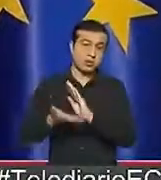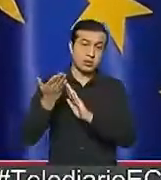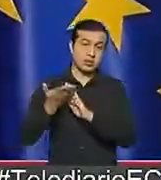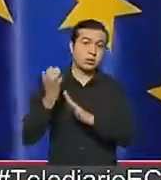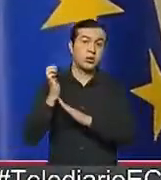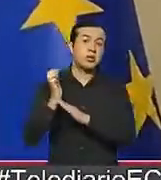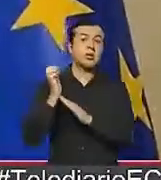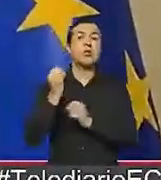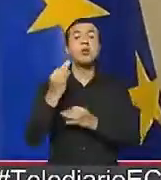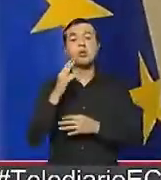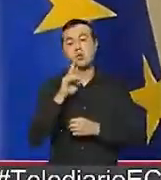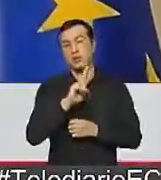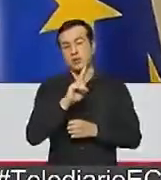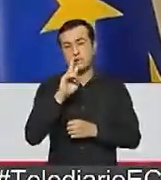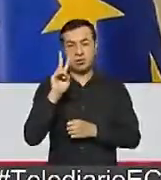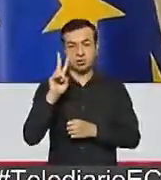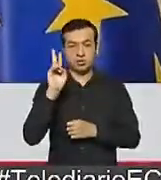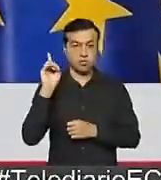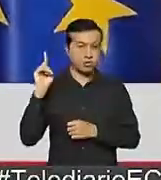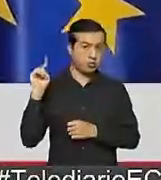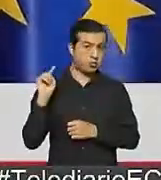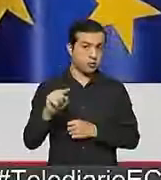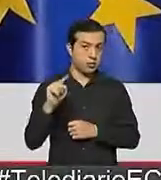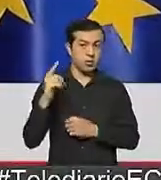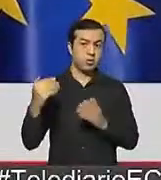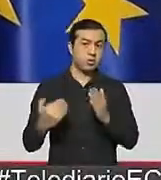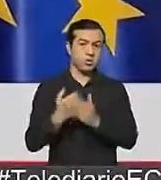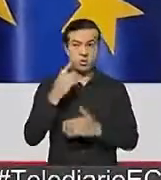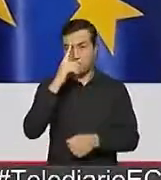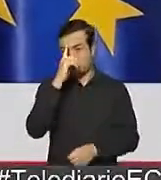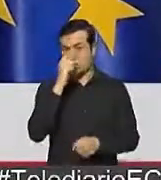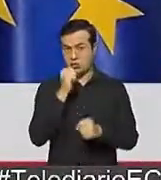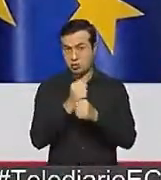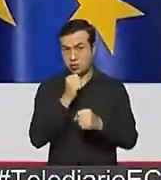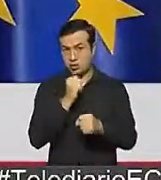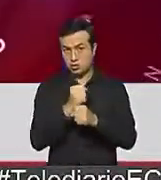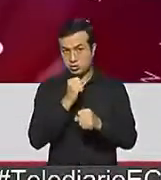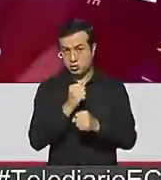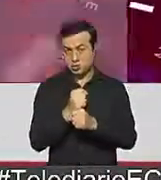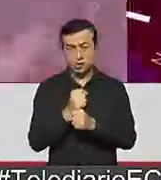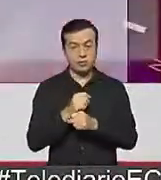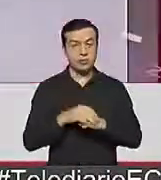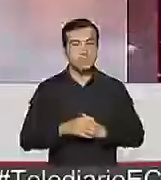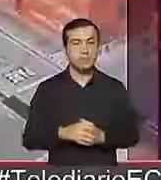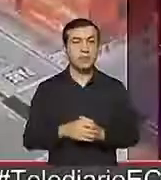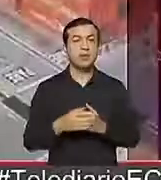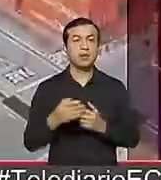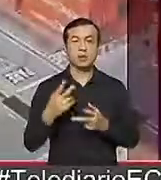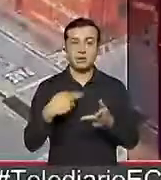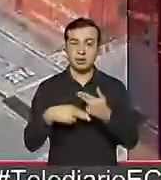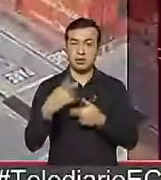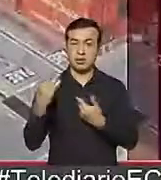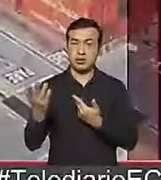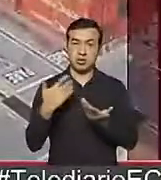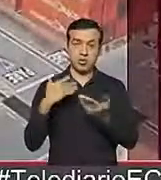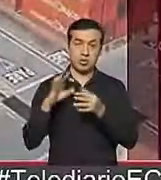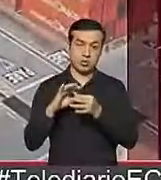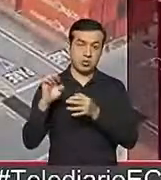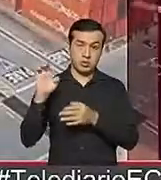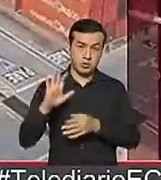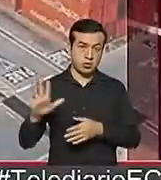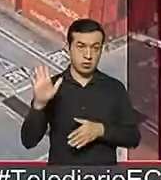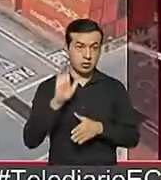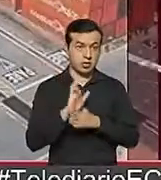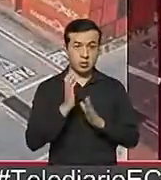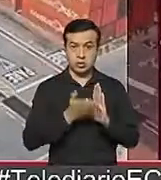generó 22.000 plazas de trabajo, según FedExport. El intercambio comercial entre la Unión Europea y Ecuador